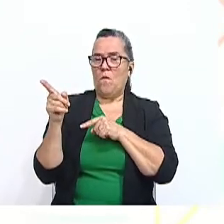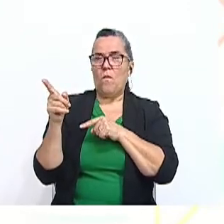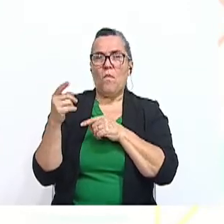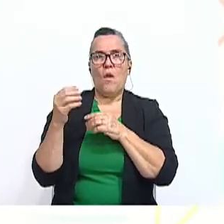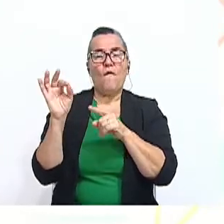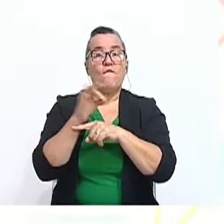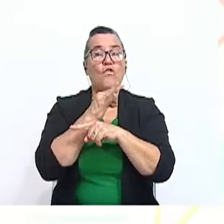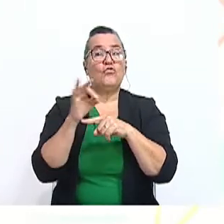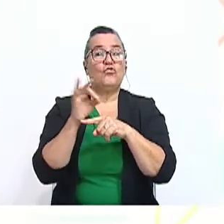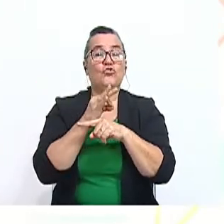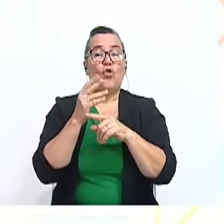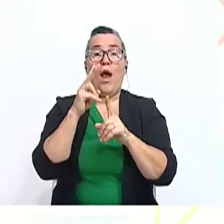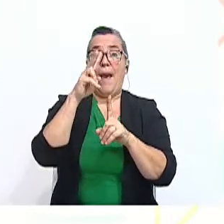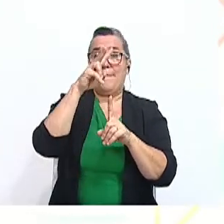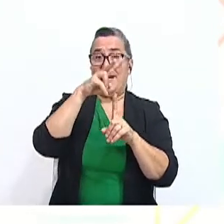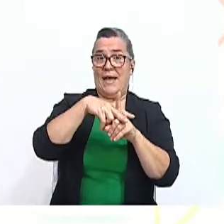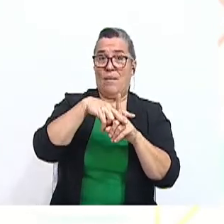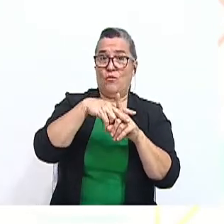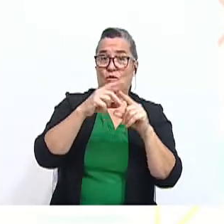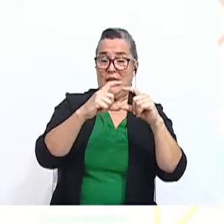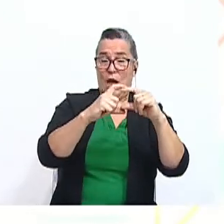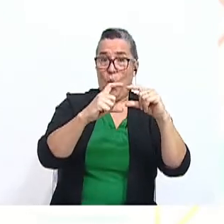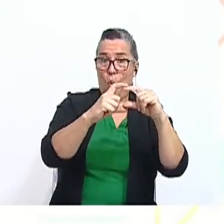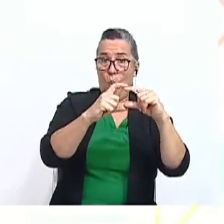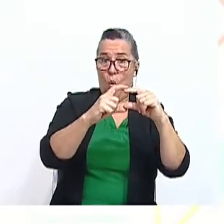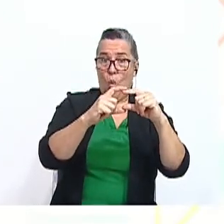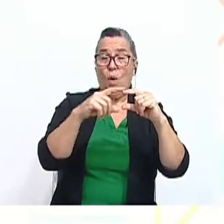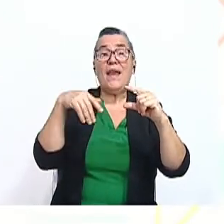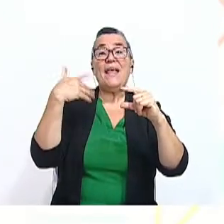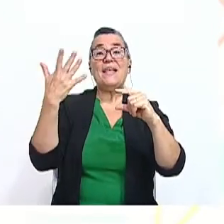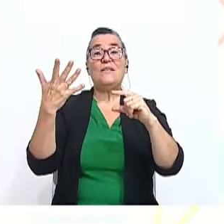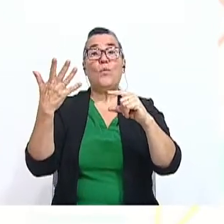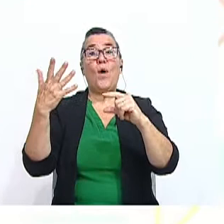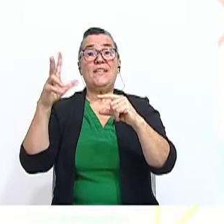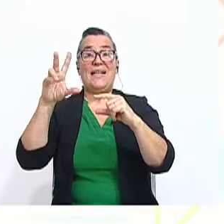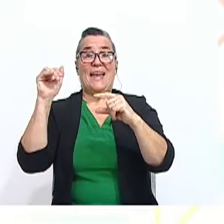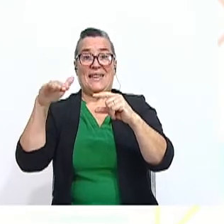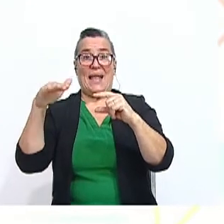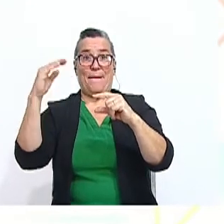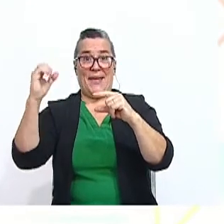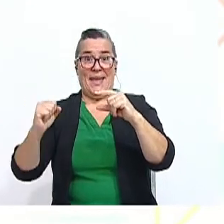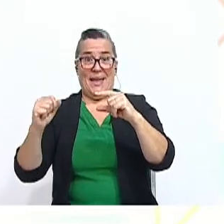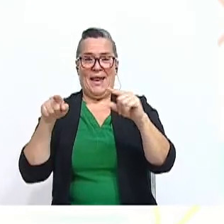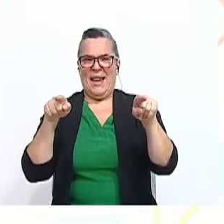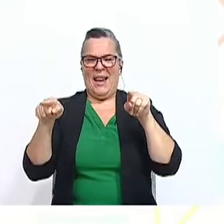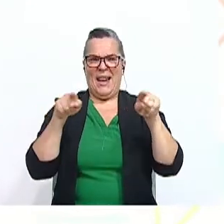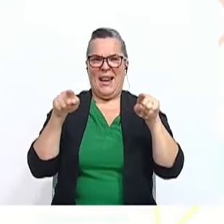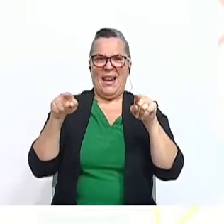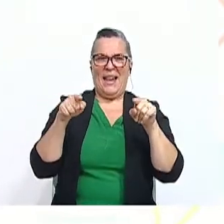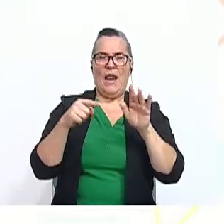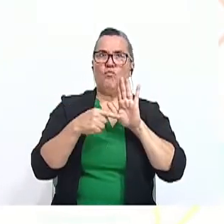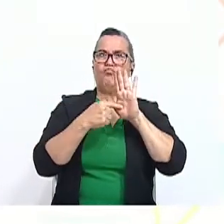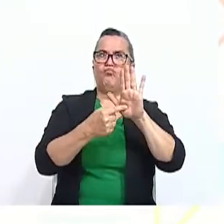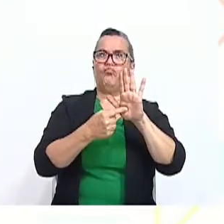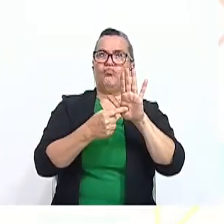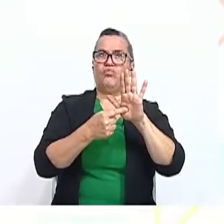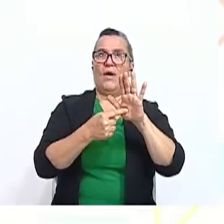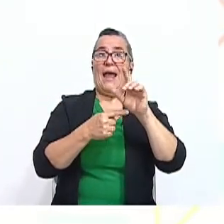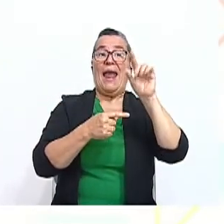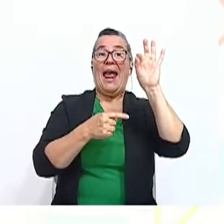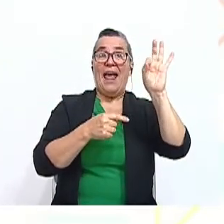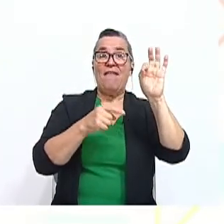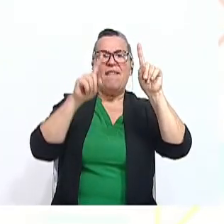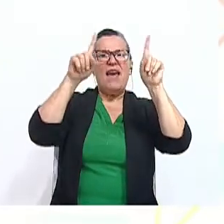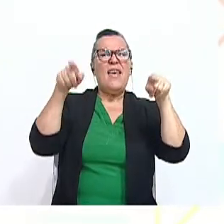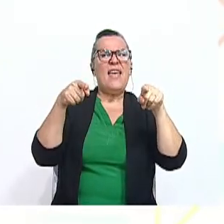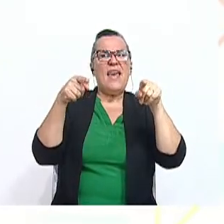una función cuando le aplicamos el cupón y luego el descuento. Entonces la hemos denotado como f de g